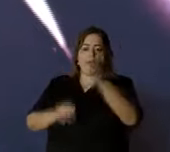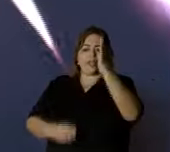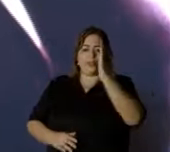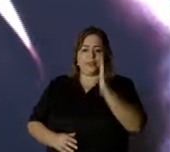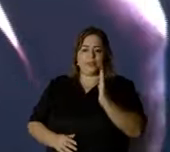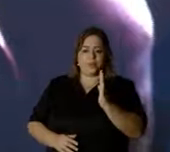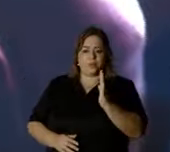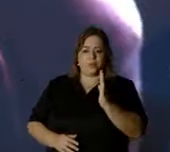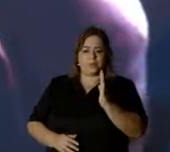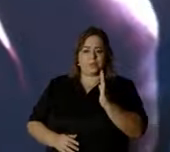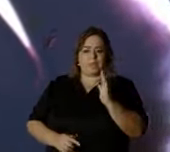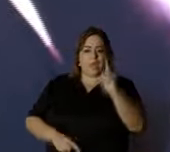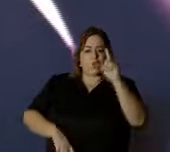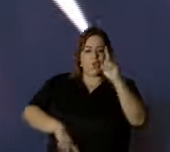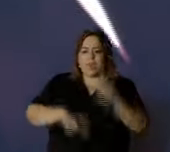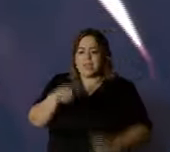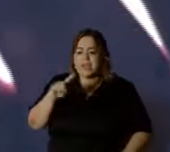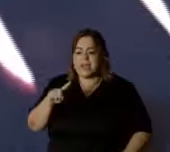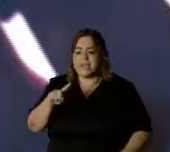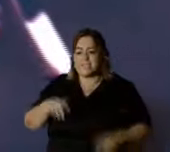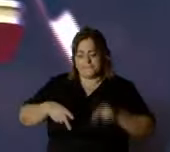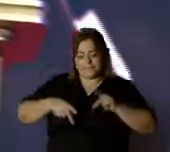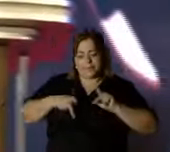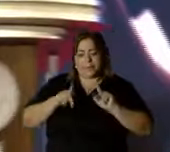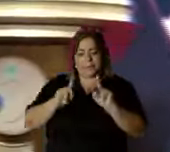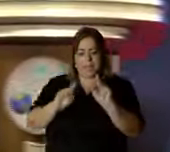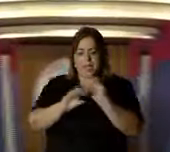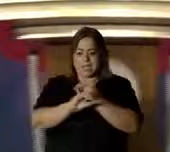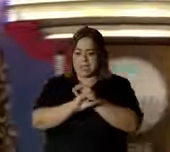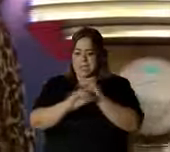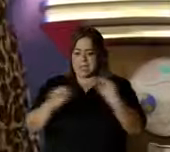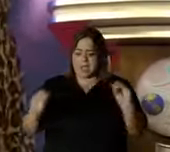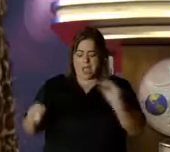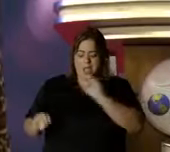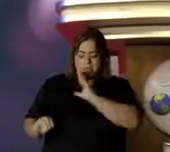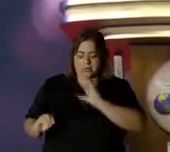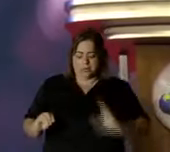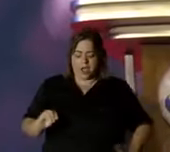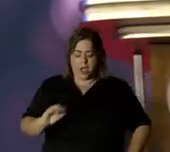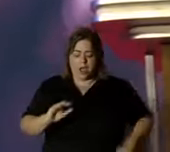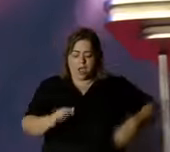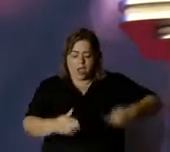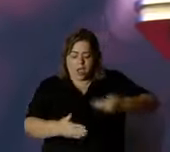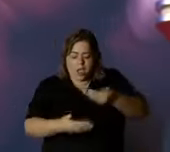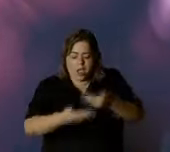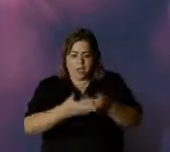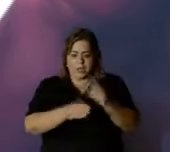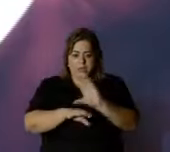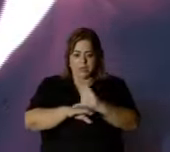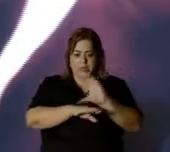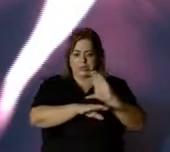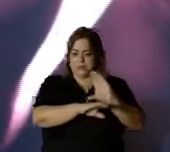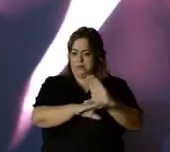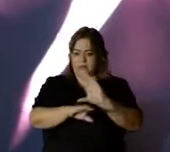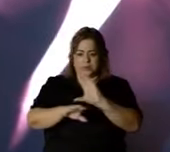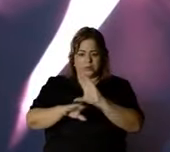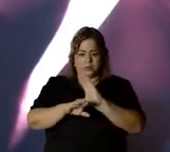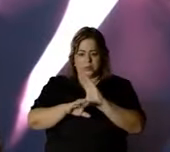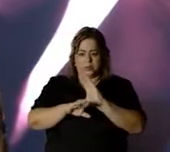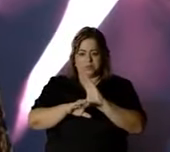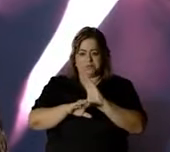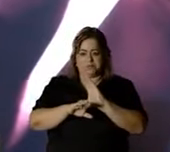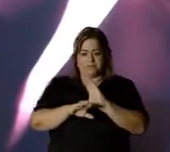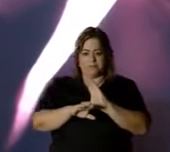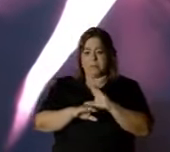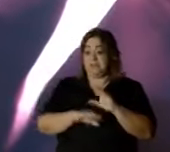querían impedir Cuomo, que nada tiene de cristiano, que nada tiene de valores, quería impedir que la iglesia